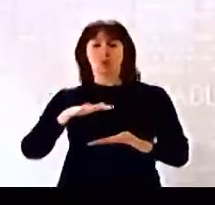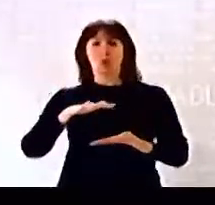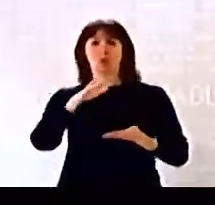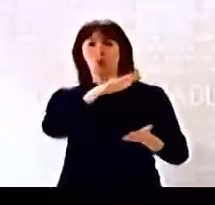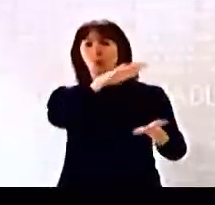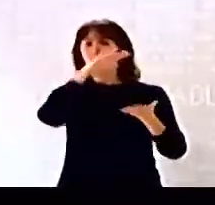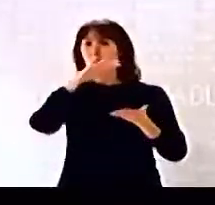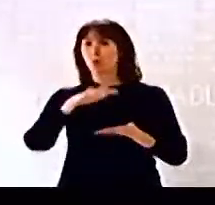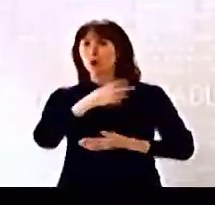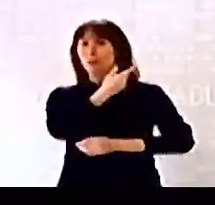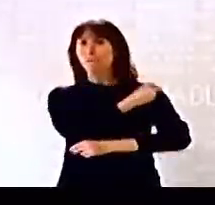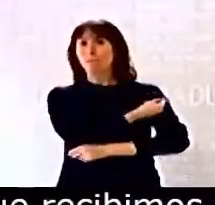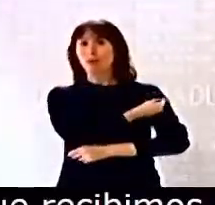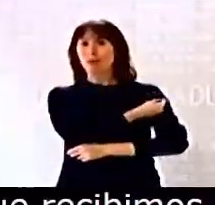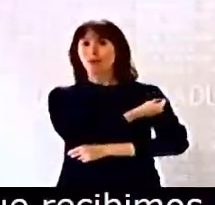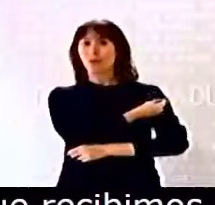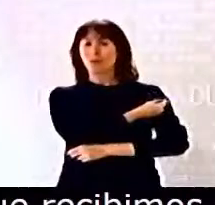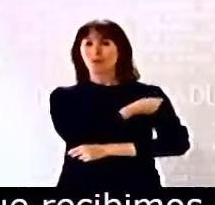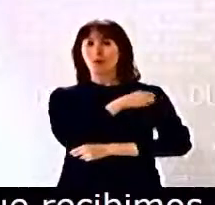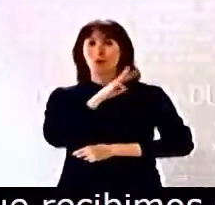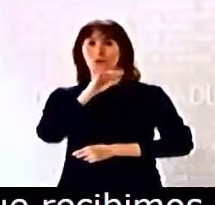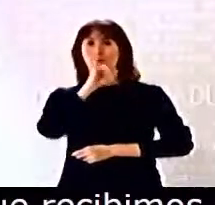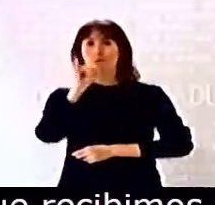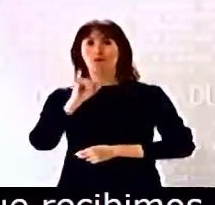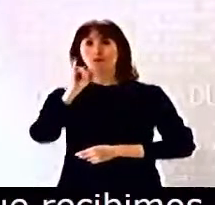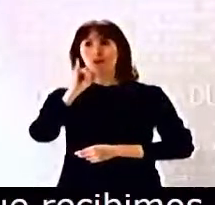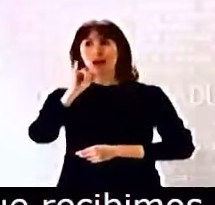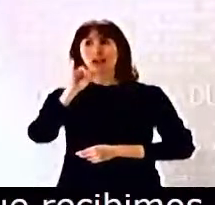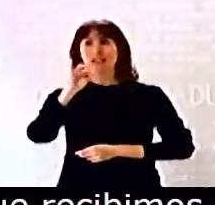de la vacuna de BioNTech Pfizer